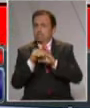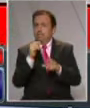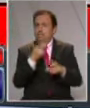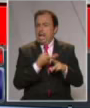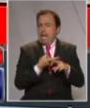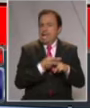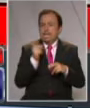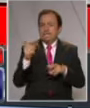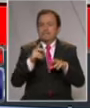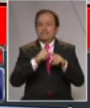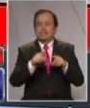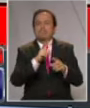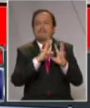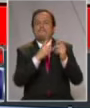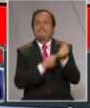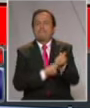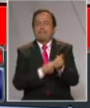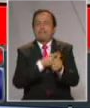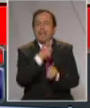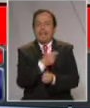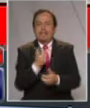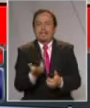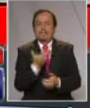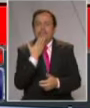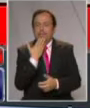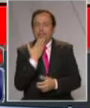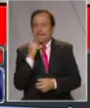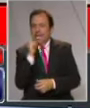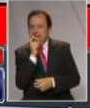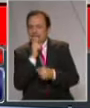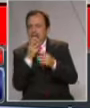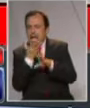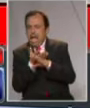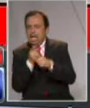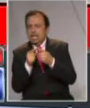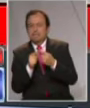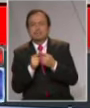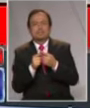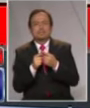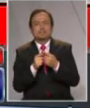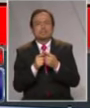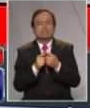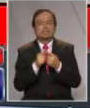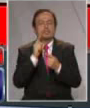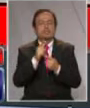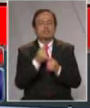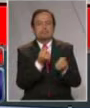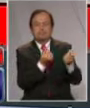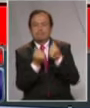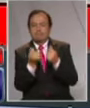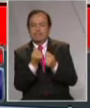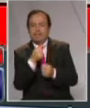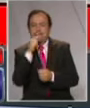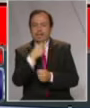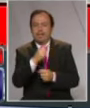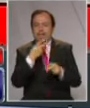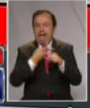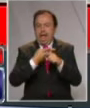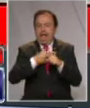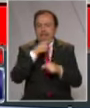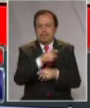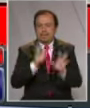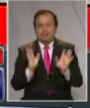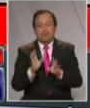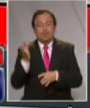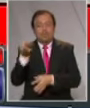que él habría hecho a un familiar y también hay cuestionamientos con respecto a el costo, el precio de este arriendo, entiendo. Si